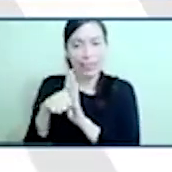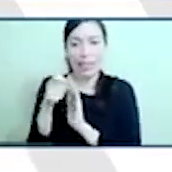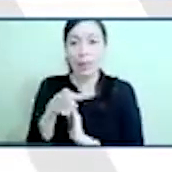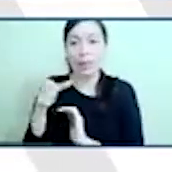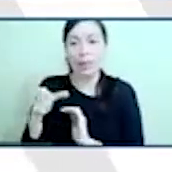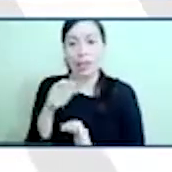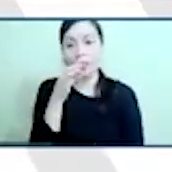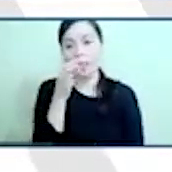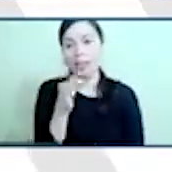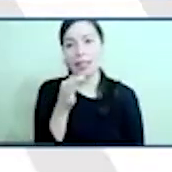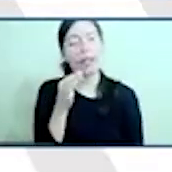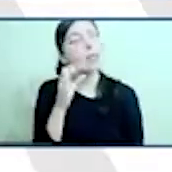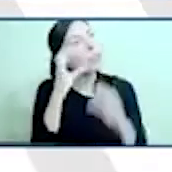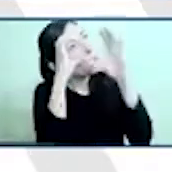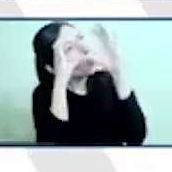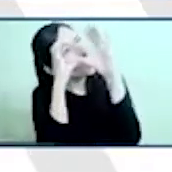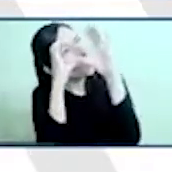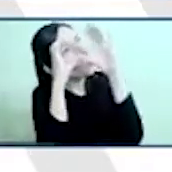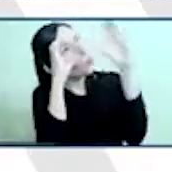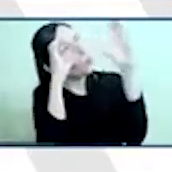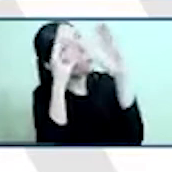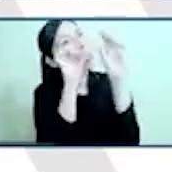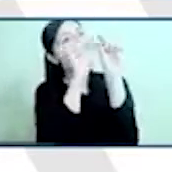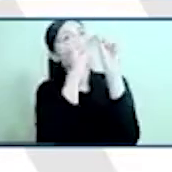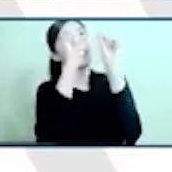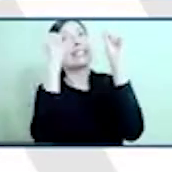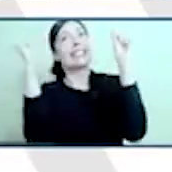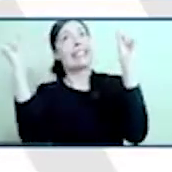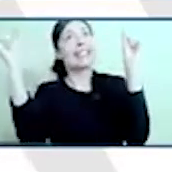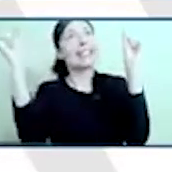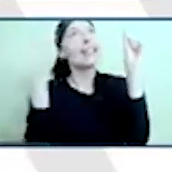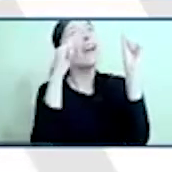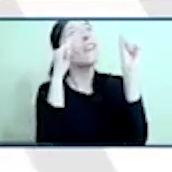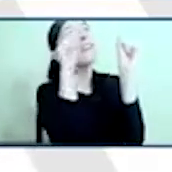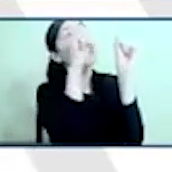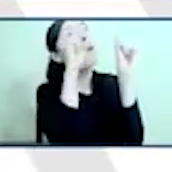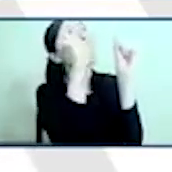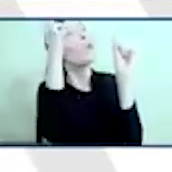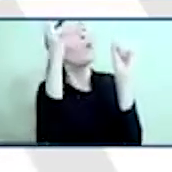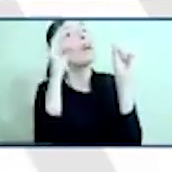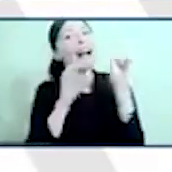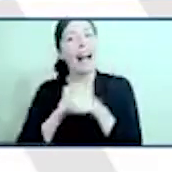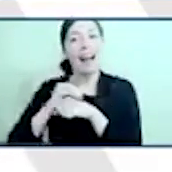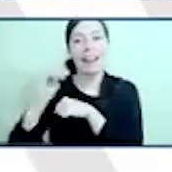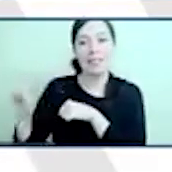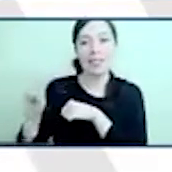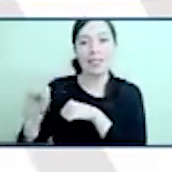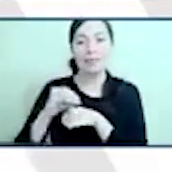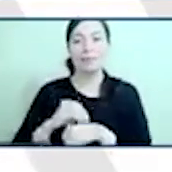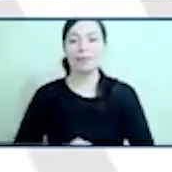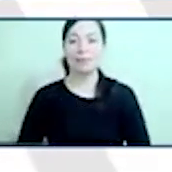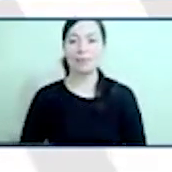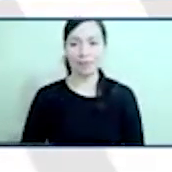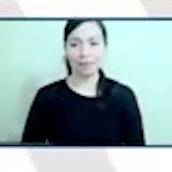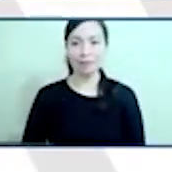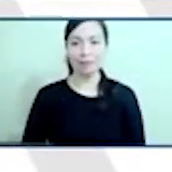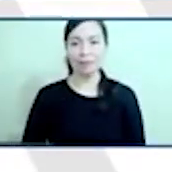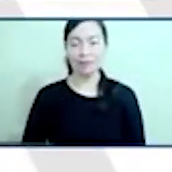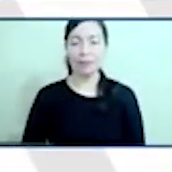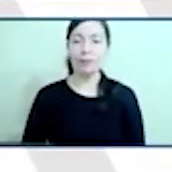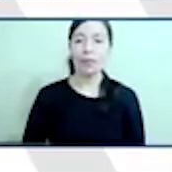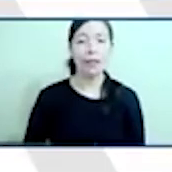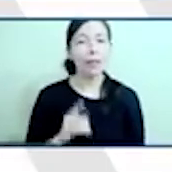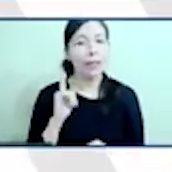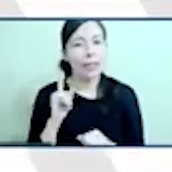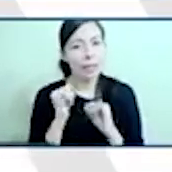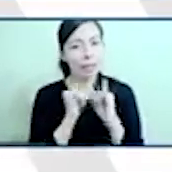decir cuando el satélite cruzaba por el campo de visión de su telescopio. Entonces, cruzando esa información, en que la